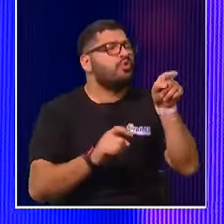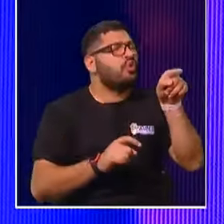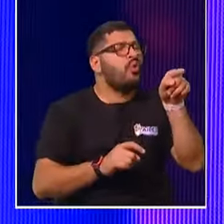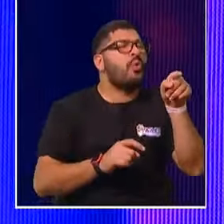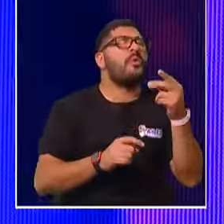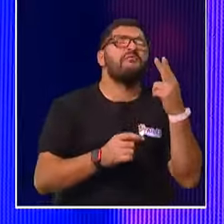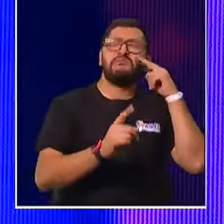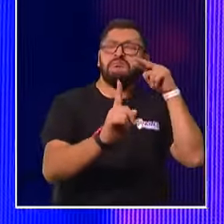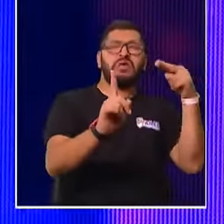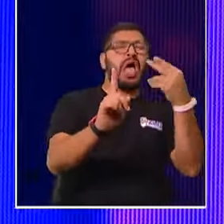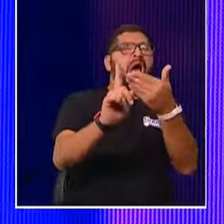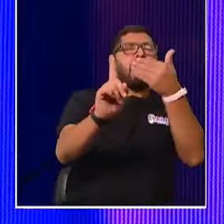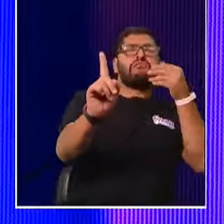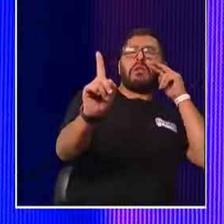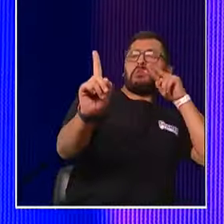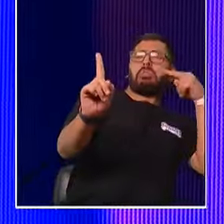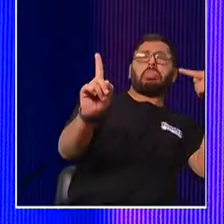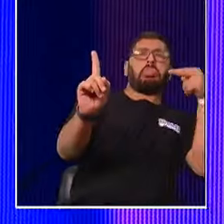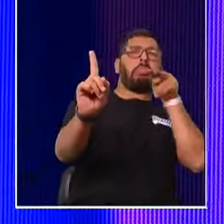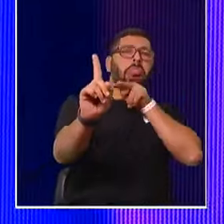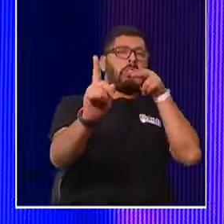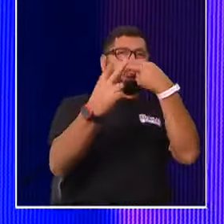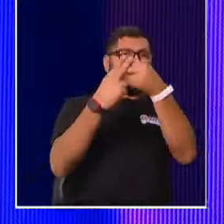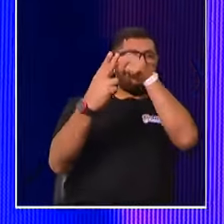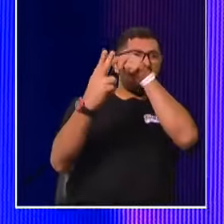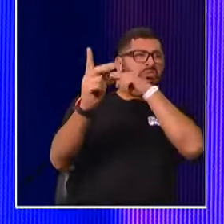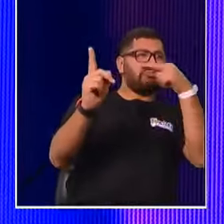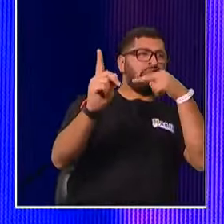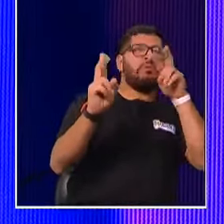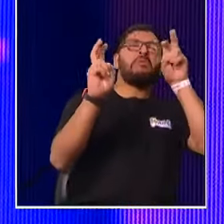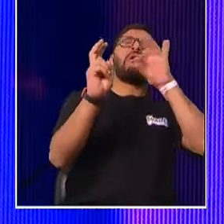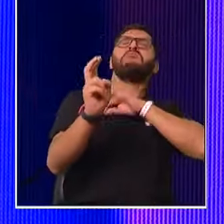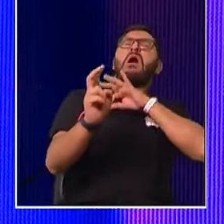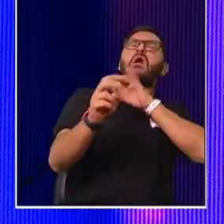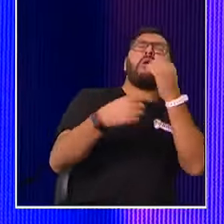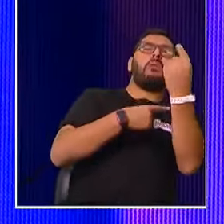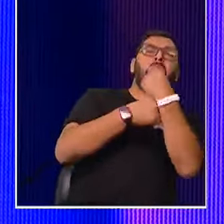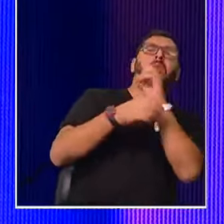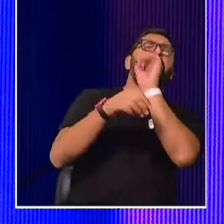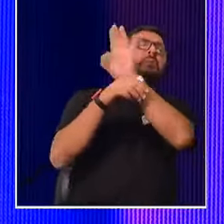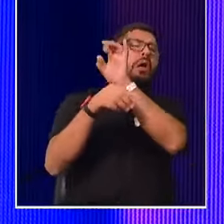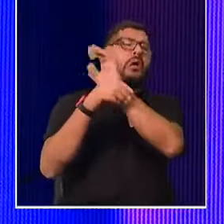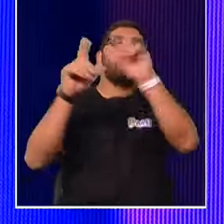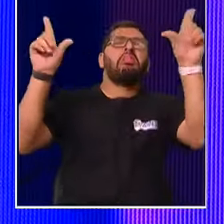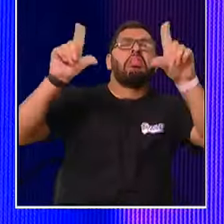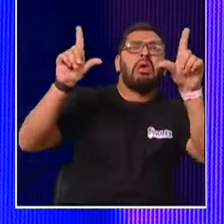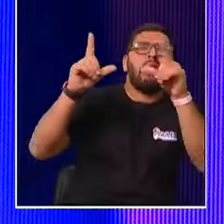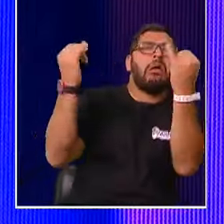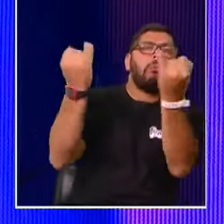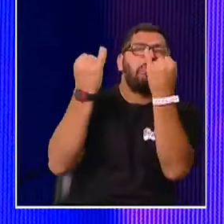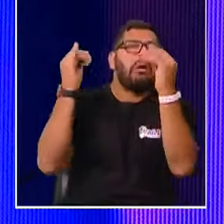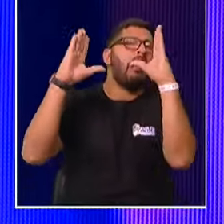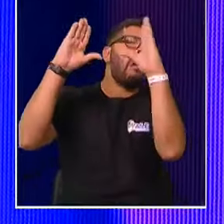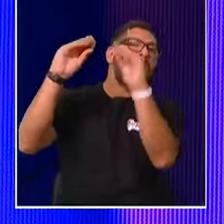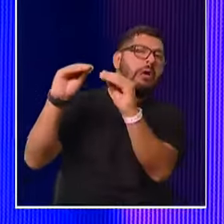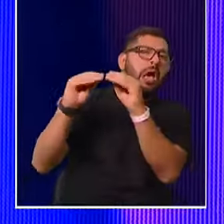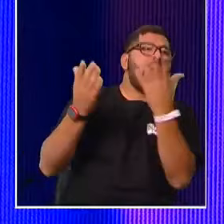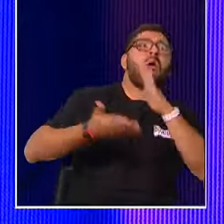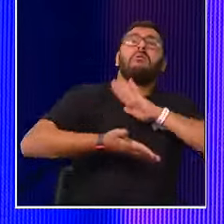distancia a la gente que iba al banco, veías los programas que en la noche que te gusta carretear